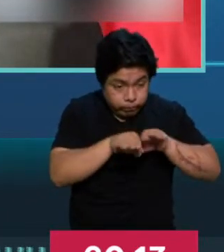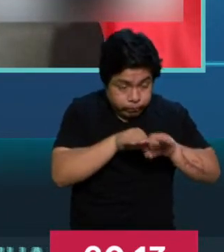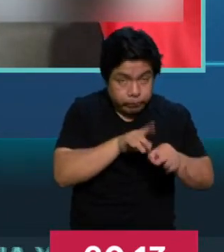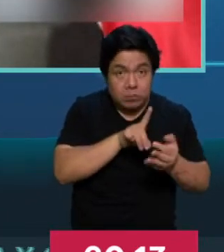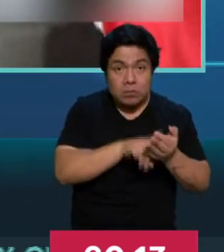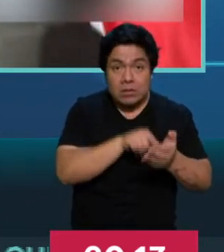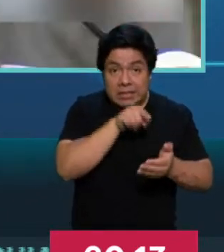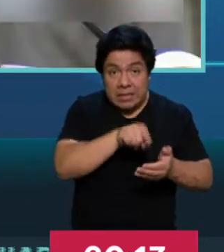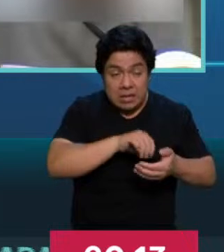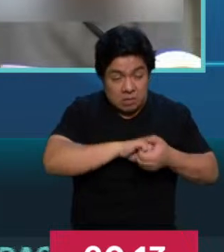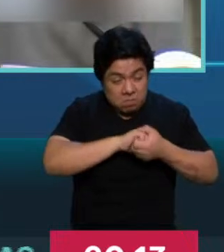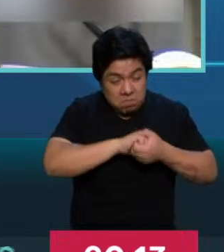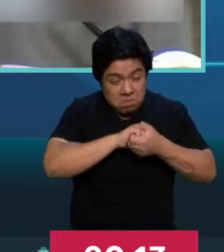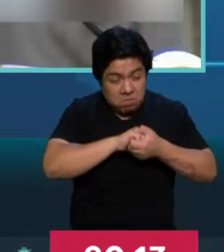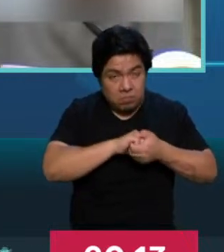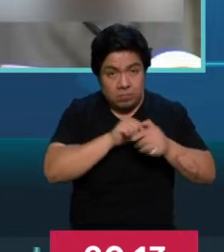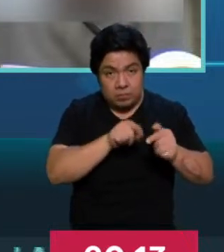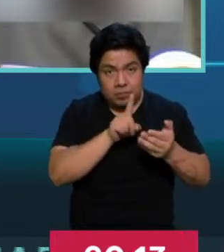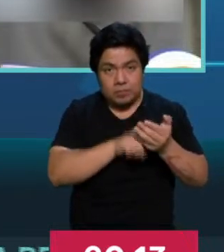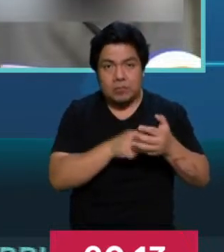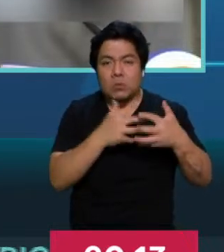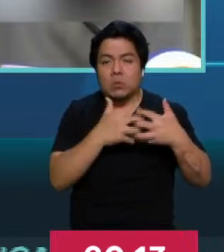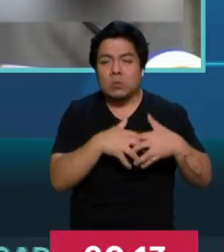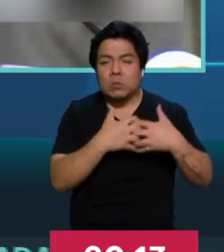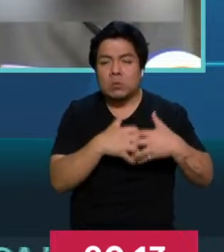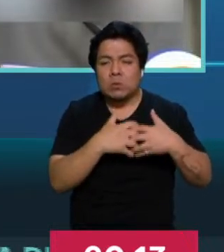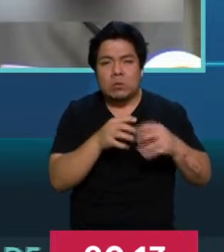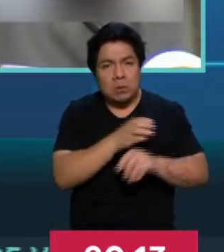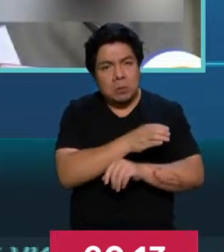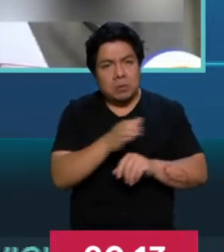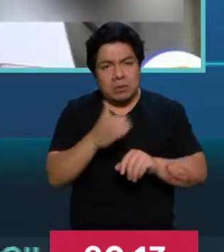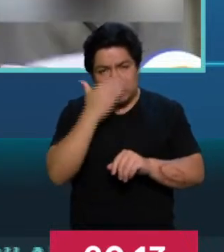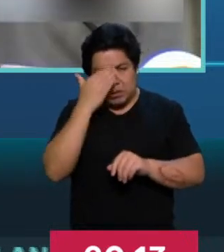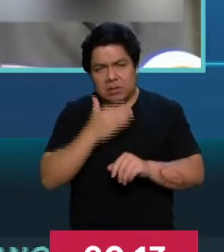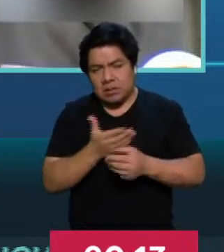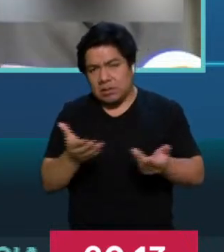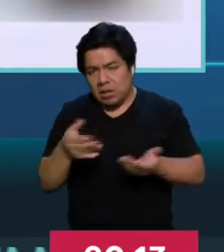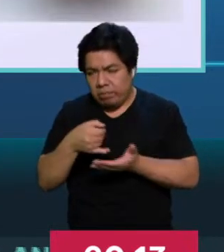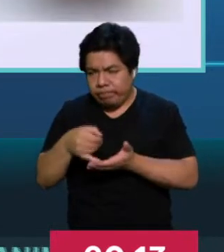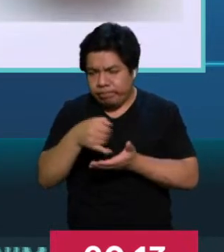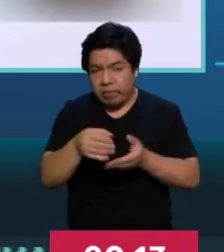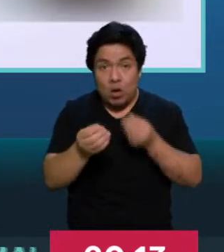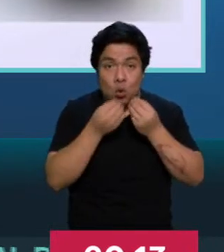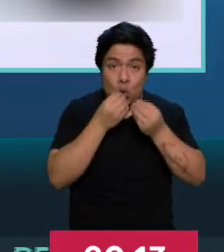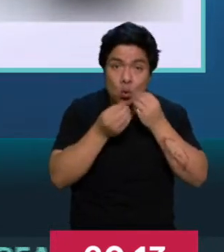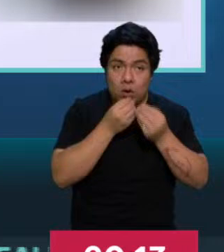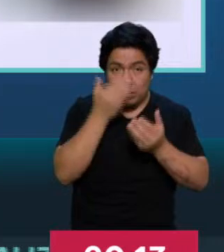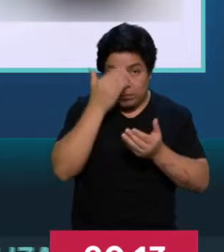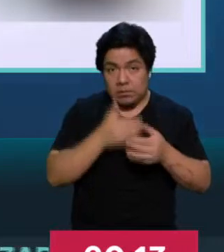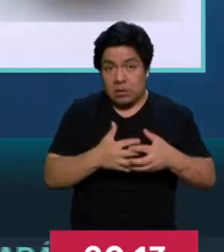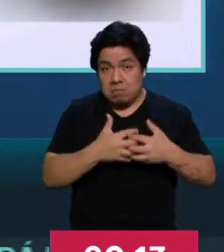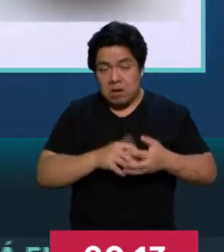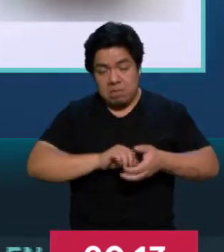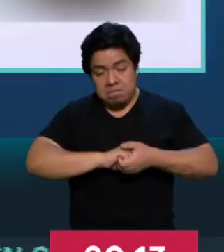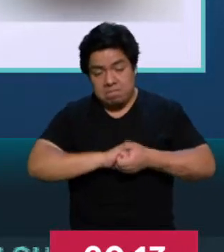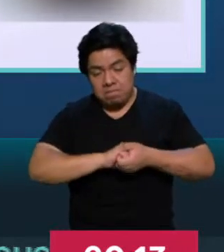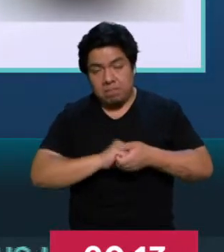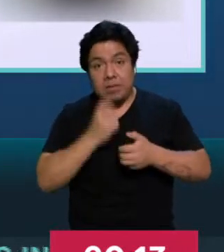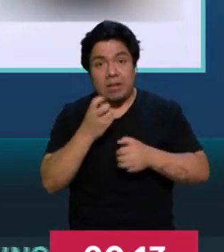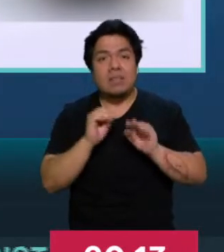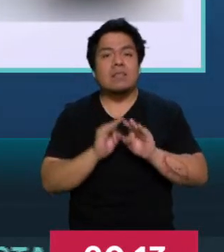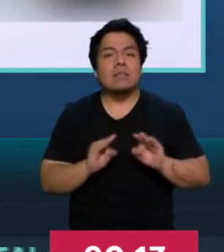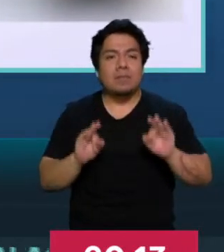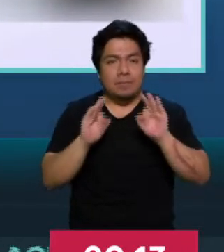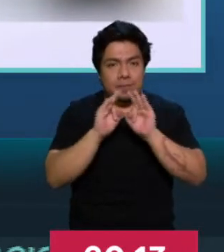de fortalecer la industria ya en términos de alimentos me parece muy